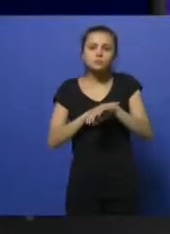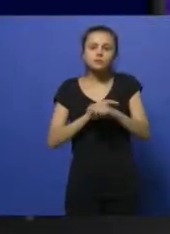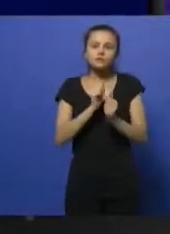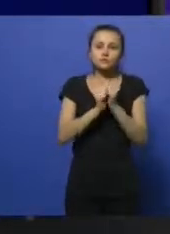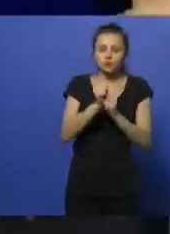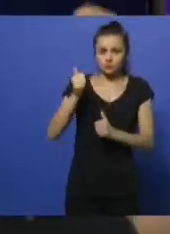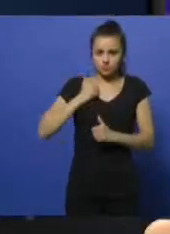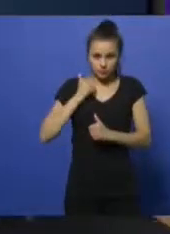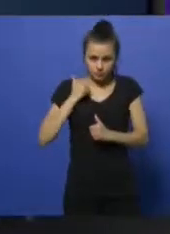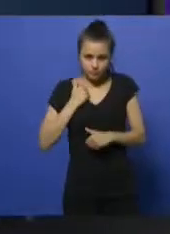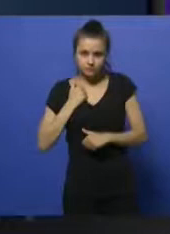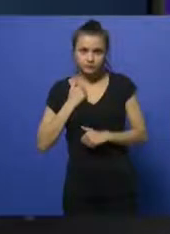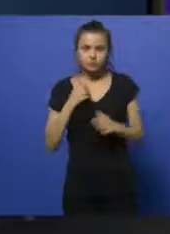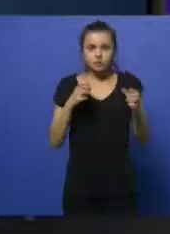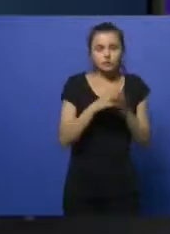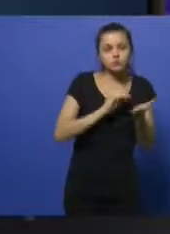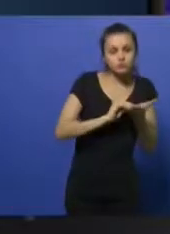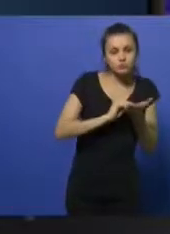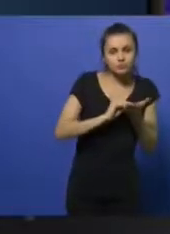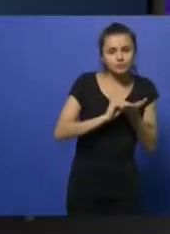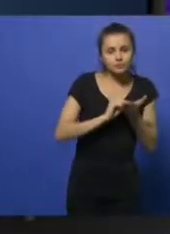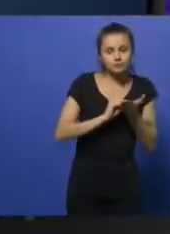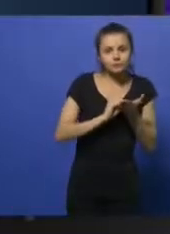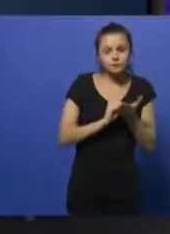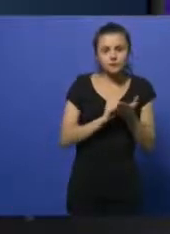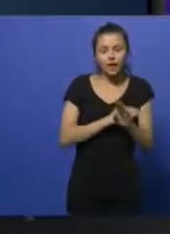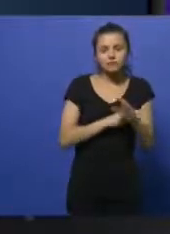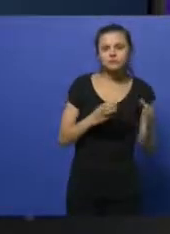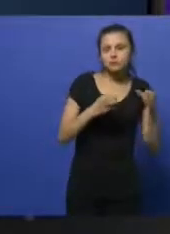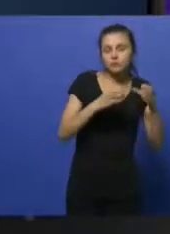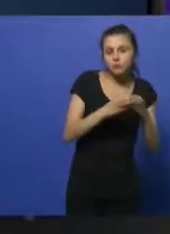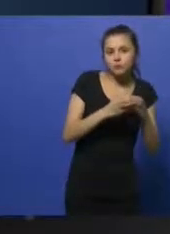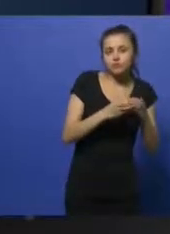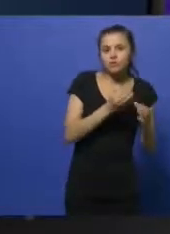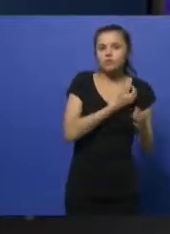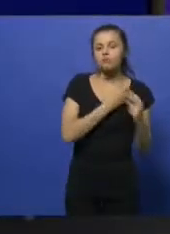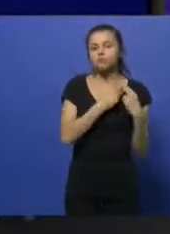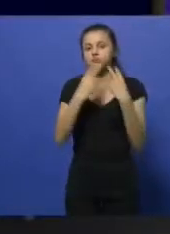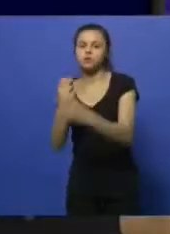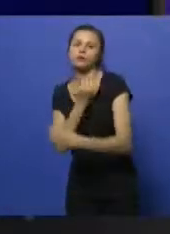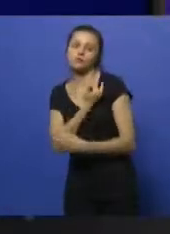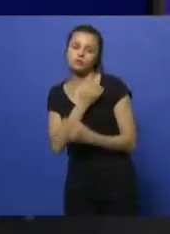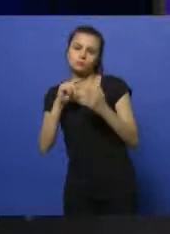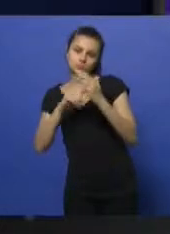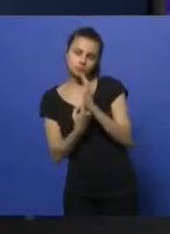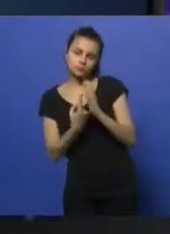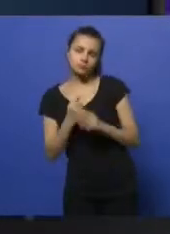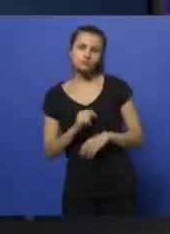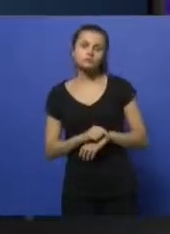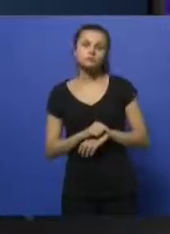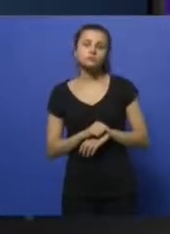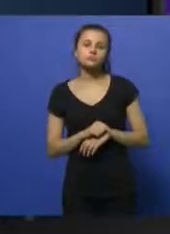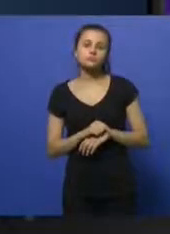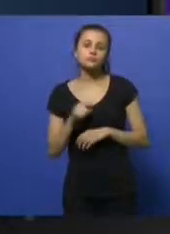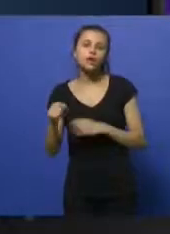Fabricaciones Militares, luego de que concejales locales hayan ido a una reunión a la ciudad de Buenos Aires, que allí le